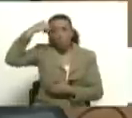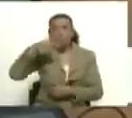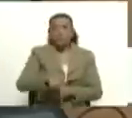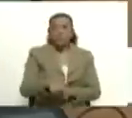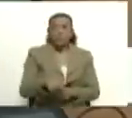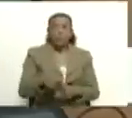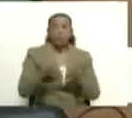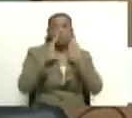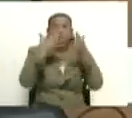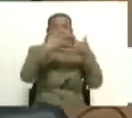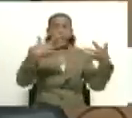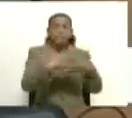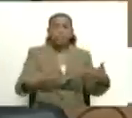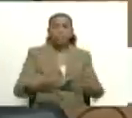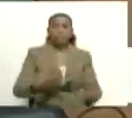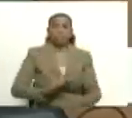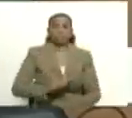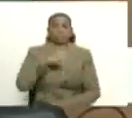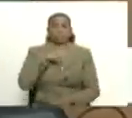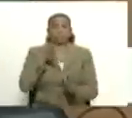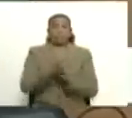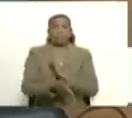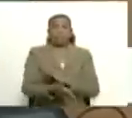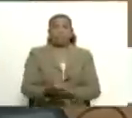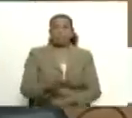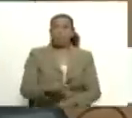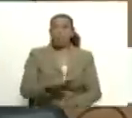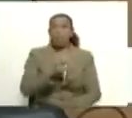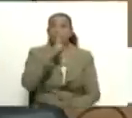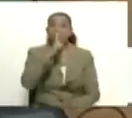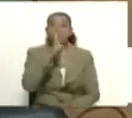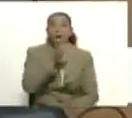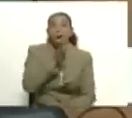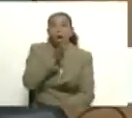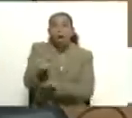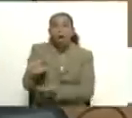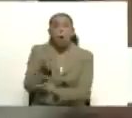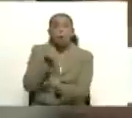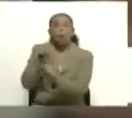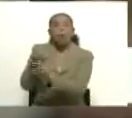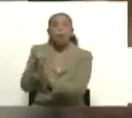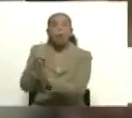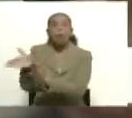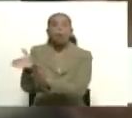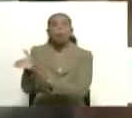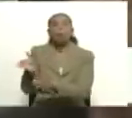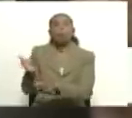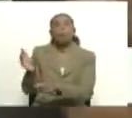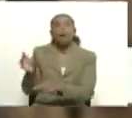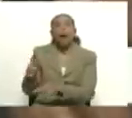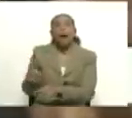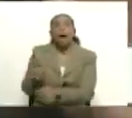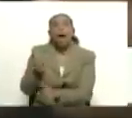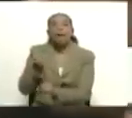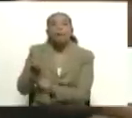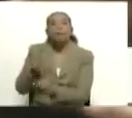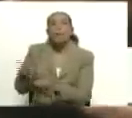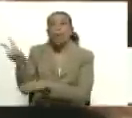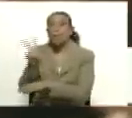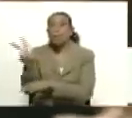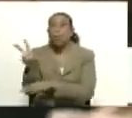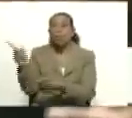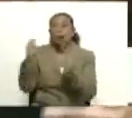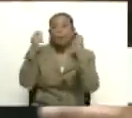emitió declaraciones nefastas e impertinentes contra la República Bolivariana de Venezuela en el marco de su